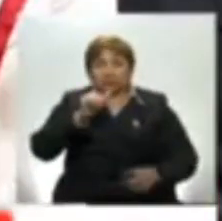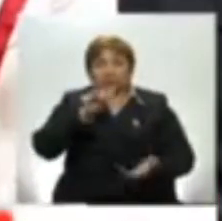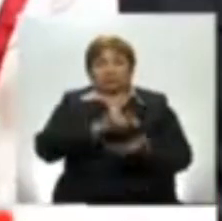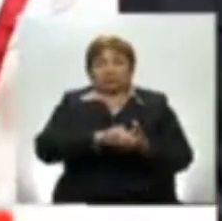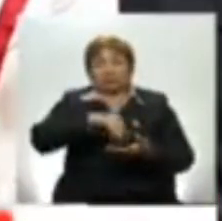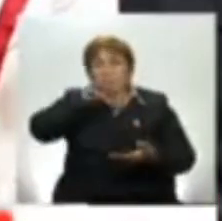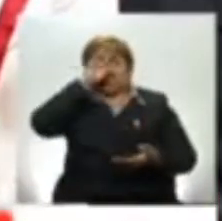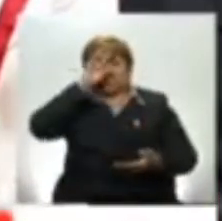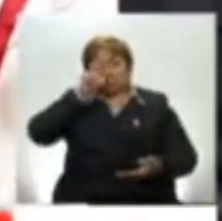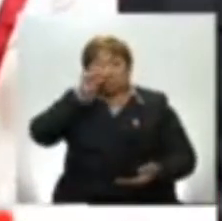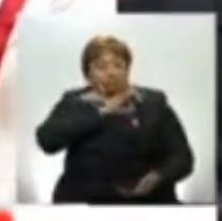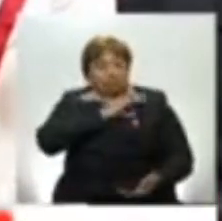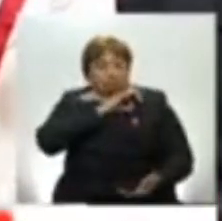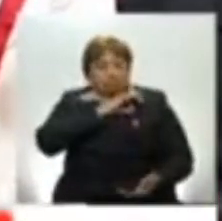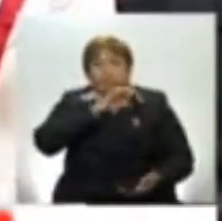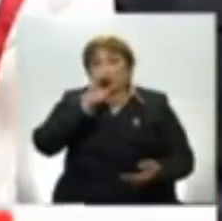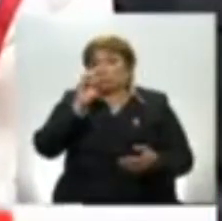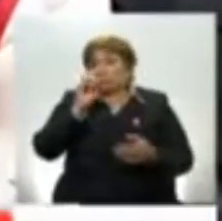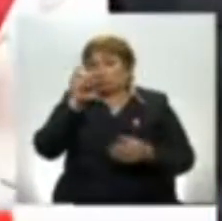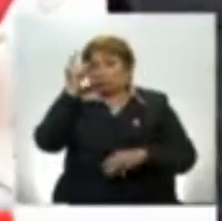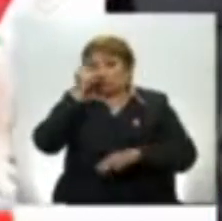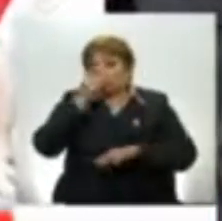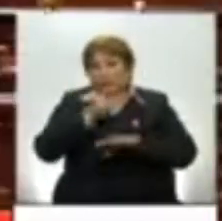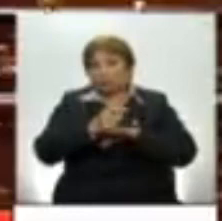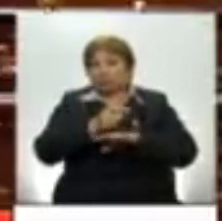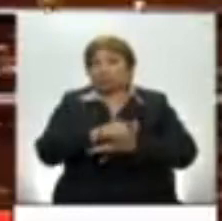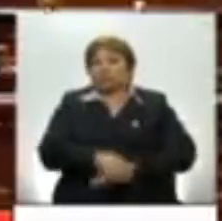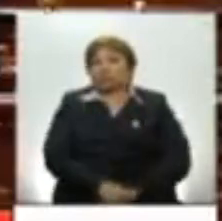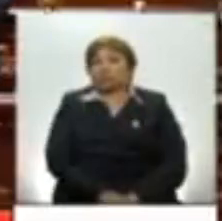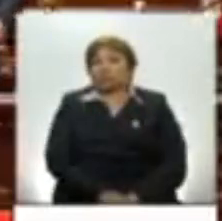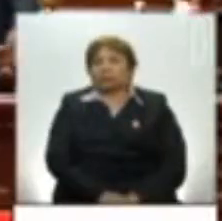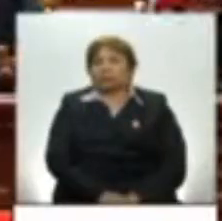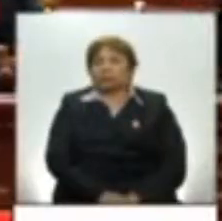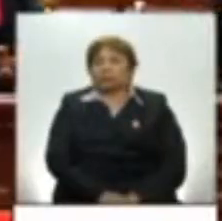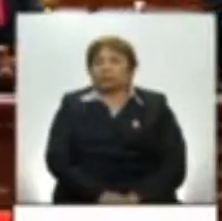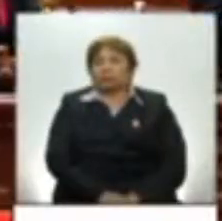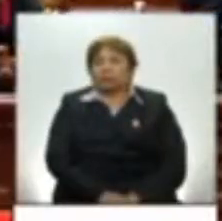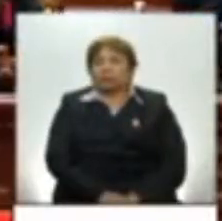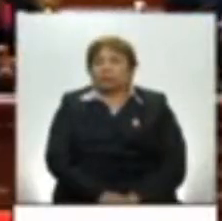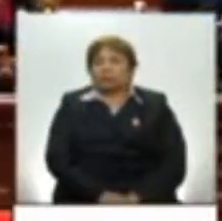patria lo premie, sino que la nación se lo demande.